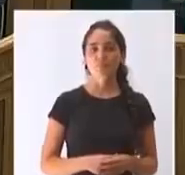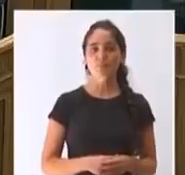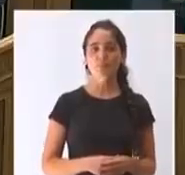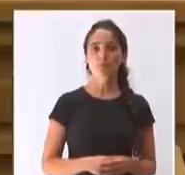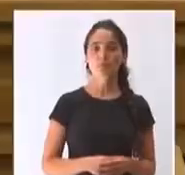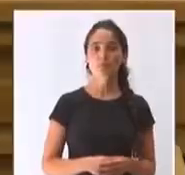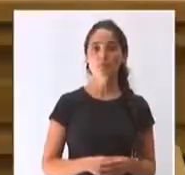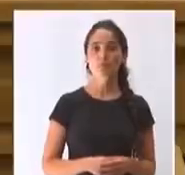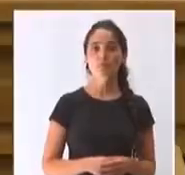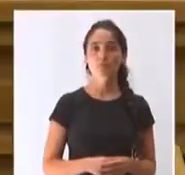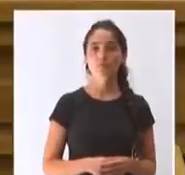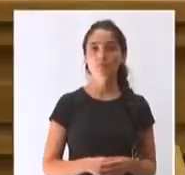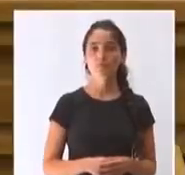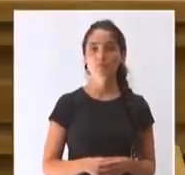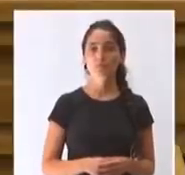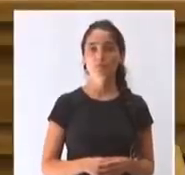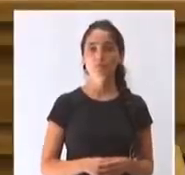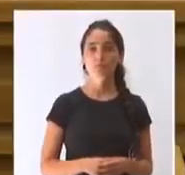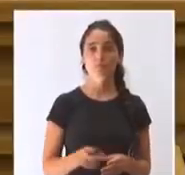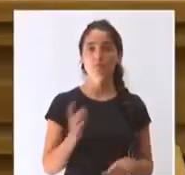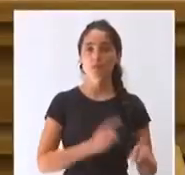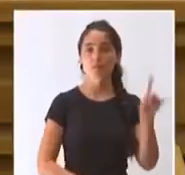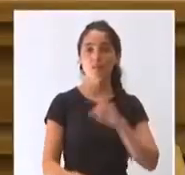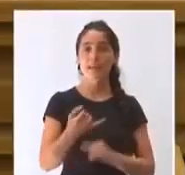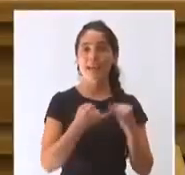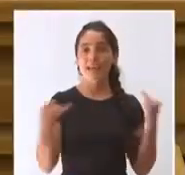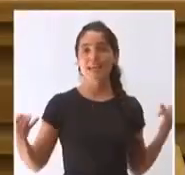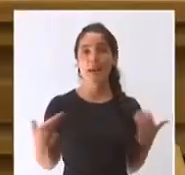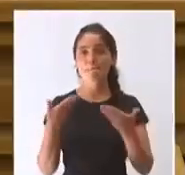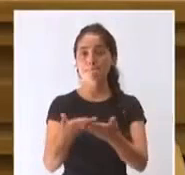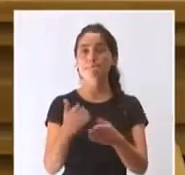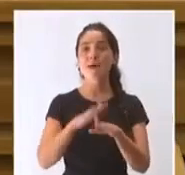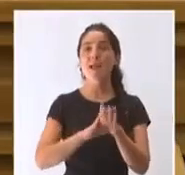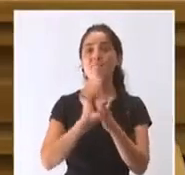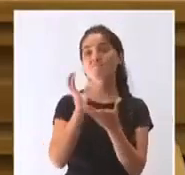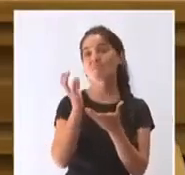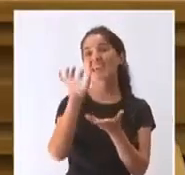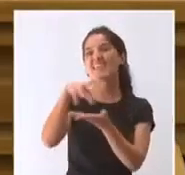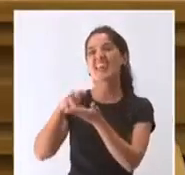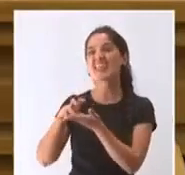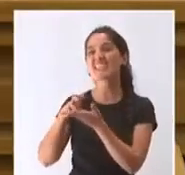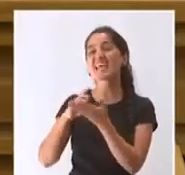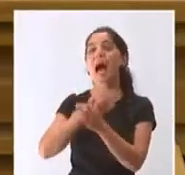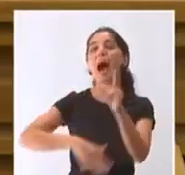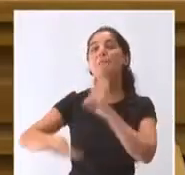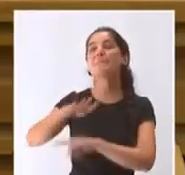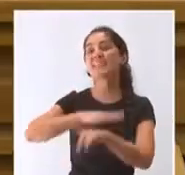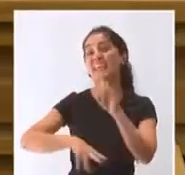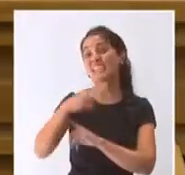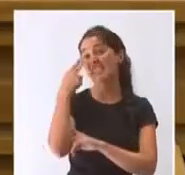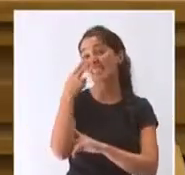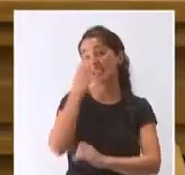vamos a hallar también vamos a ver una línea de ayudas a las entidades ambientales sin ánimo de lucro y vemos y vamos a